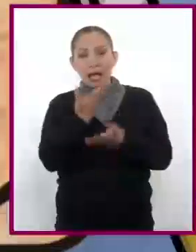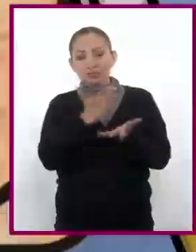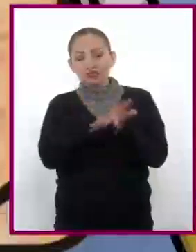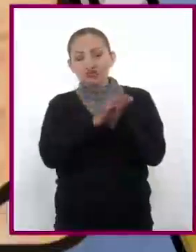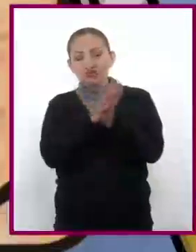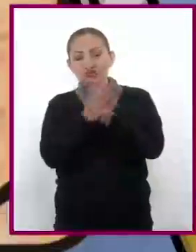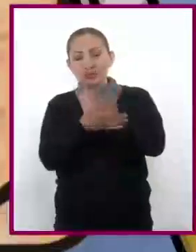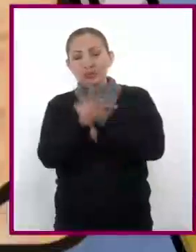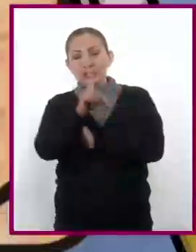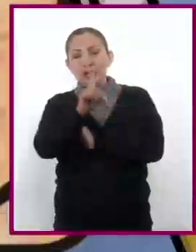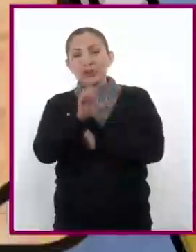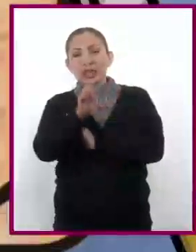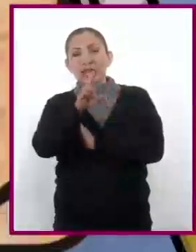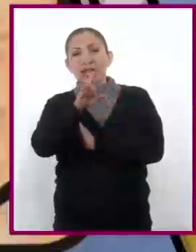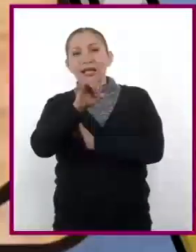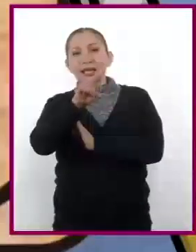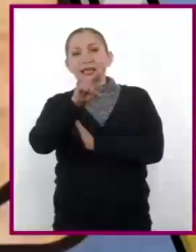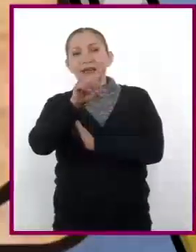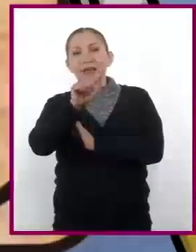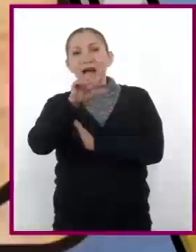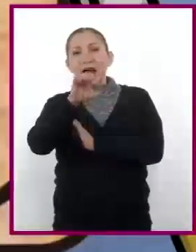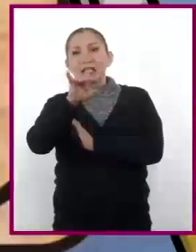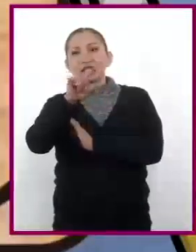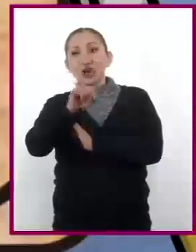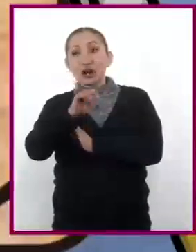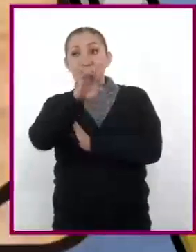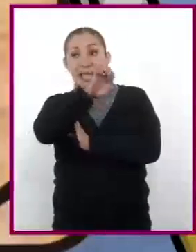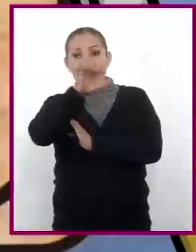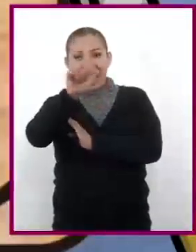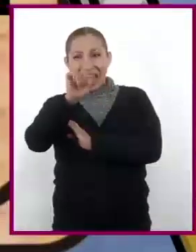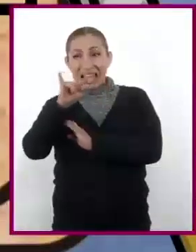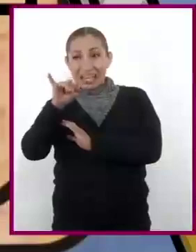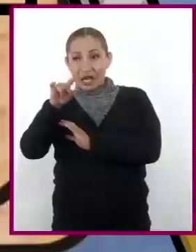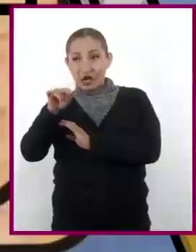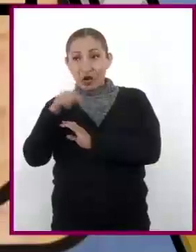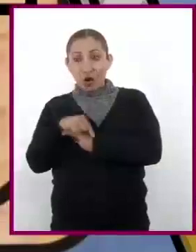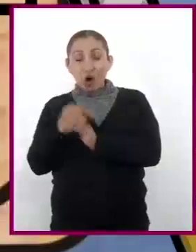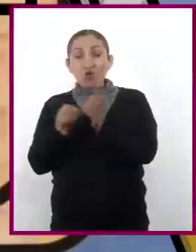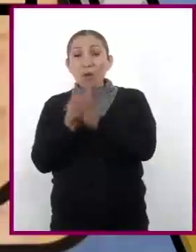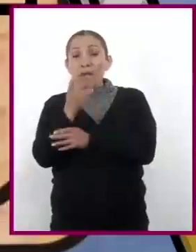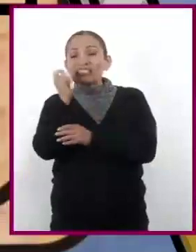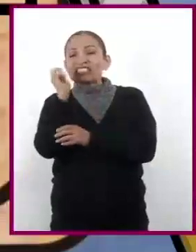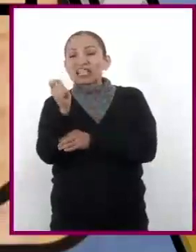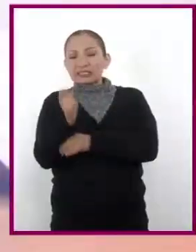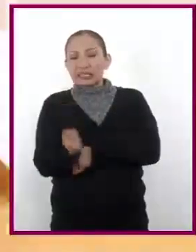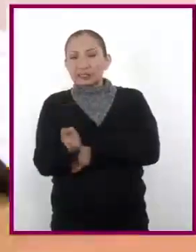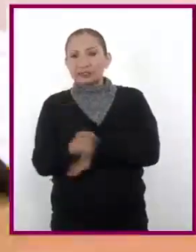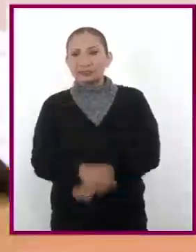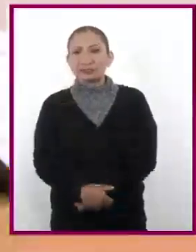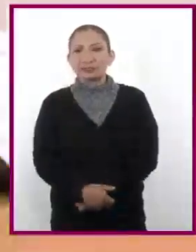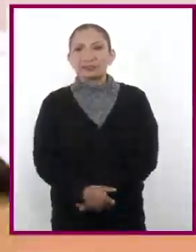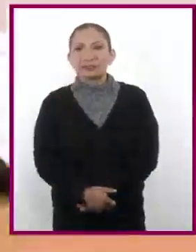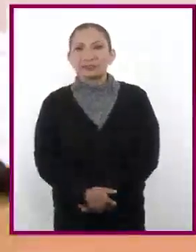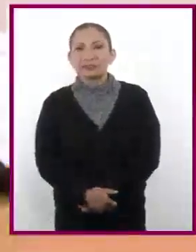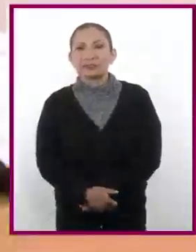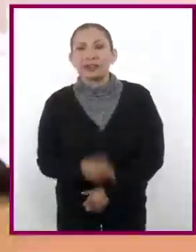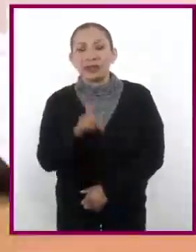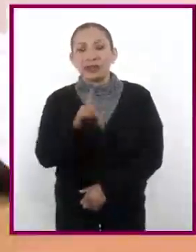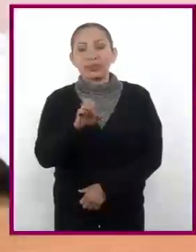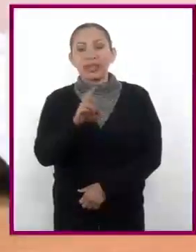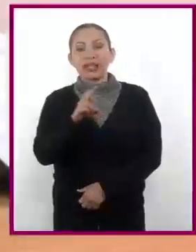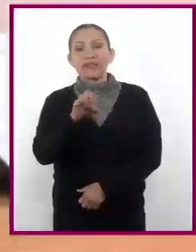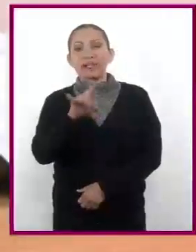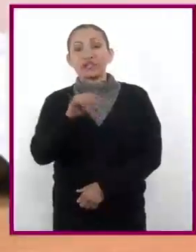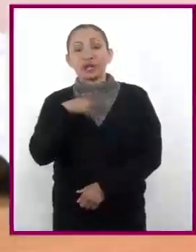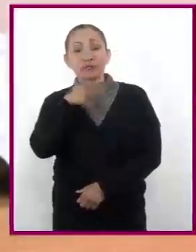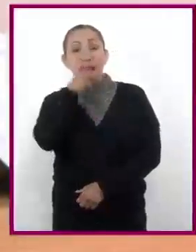de derivación y las terminaciones ea e ino le aportan nuevos significados. La derivación es la